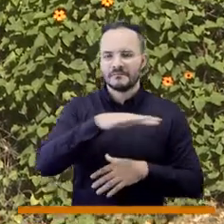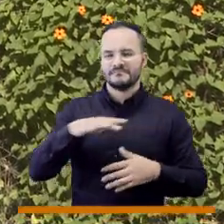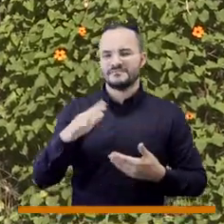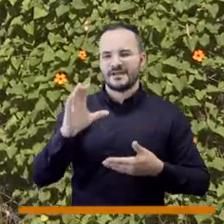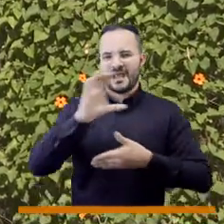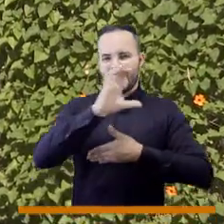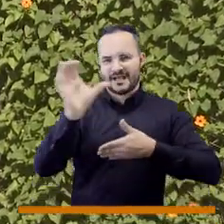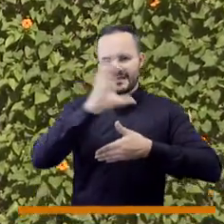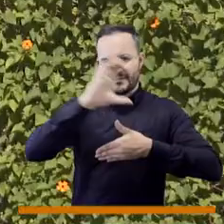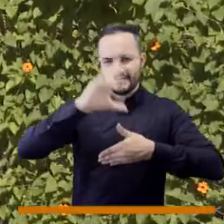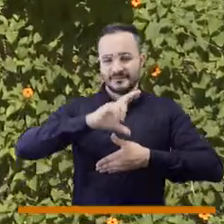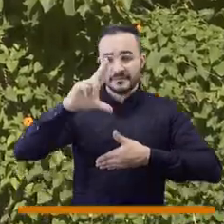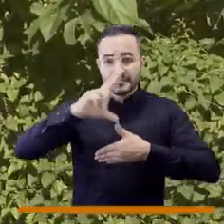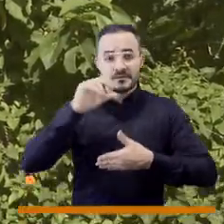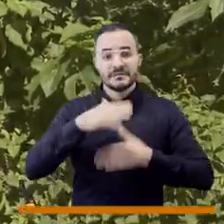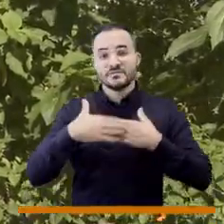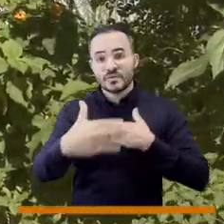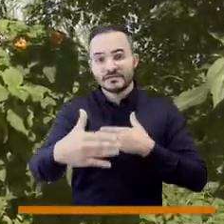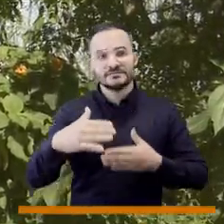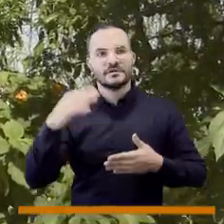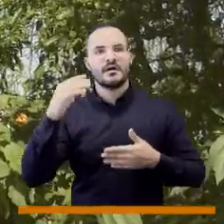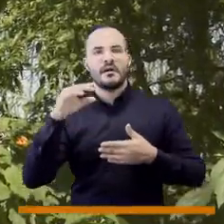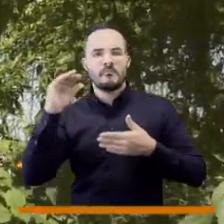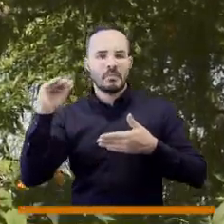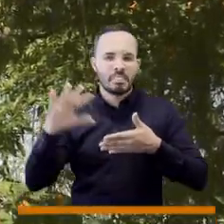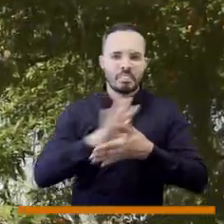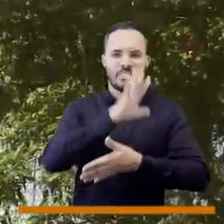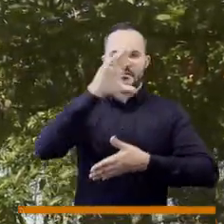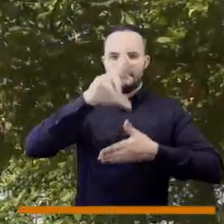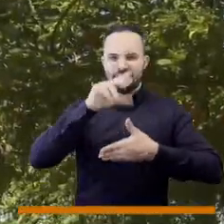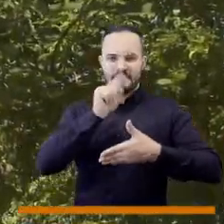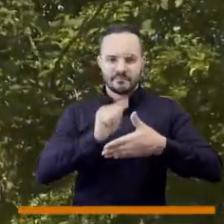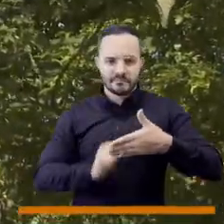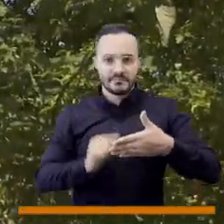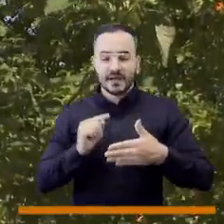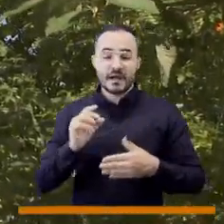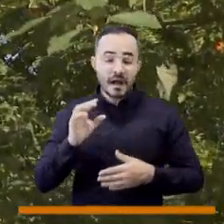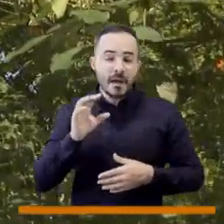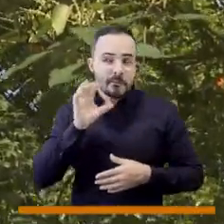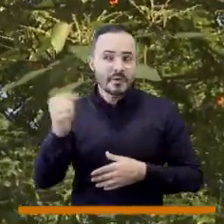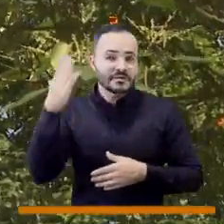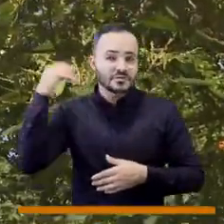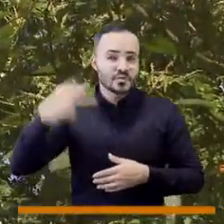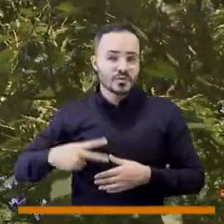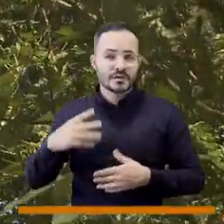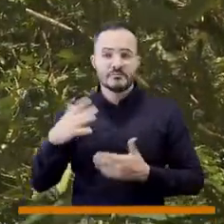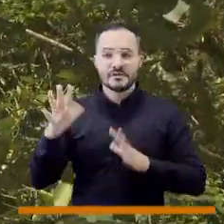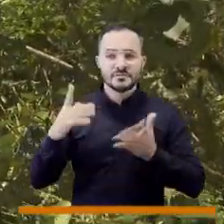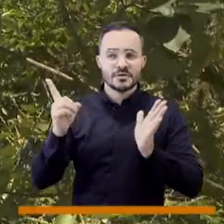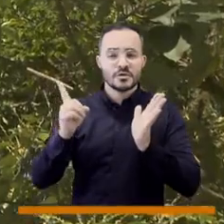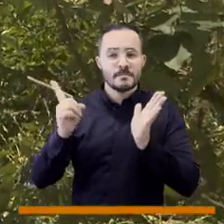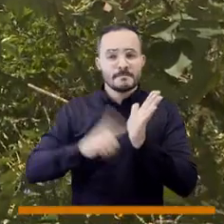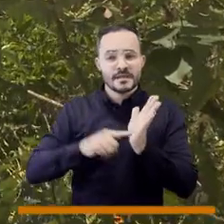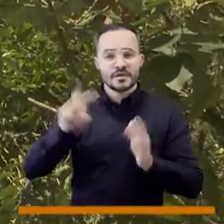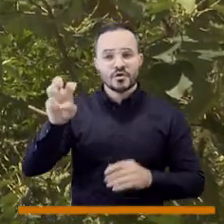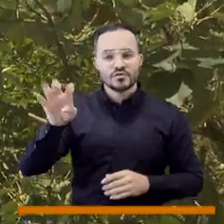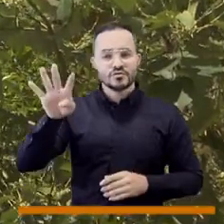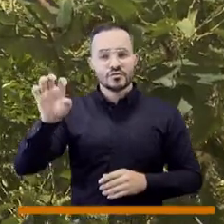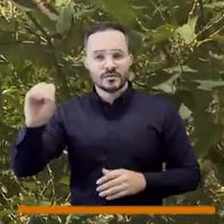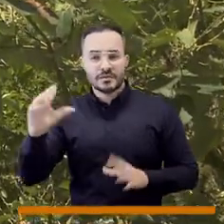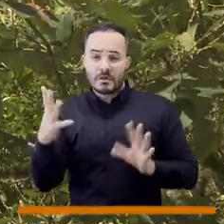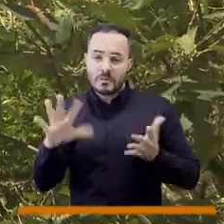fue pasada al continente y la primera reporte que se tiene en Colombia fue dado en cundinamarca para más o menos en el año